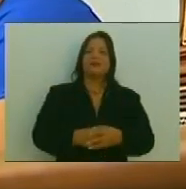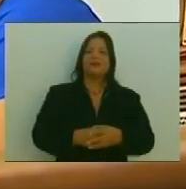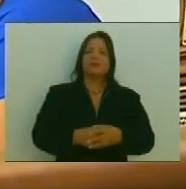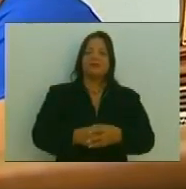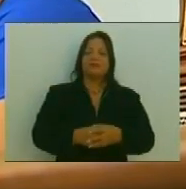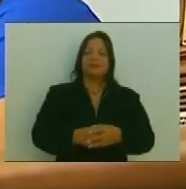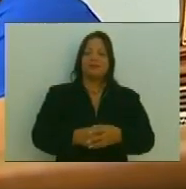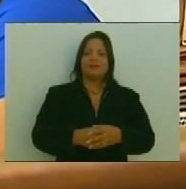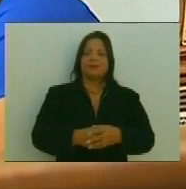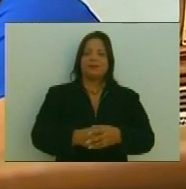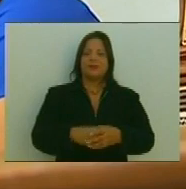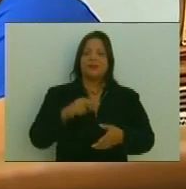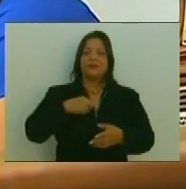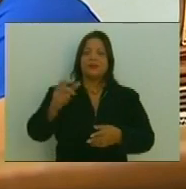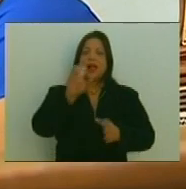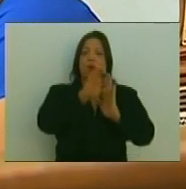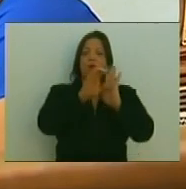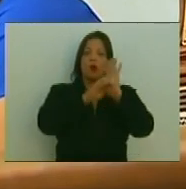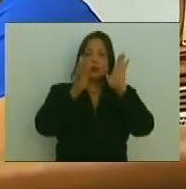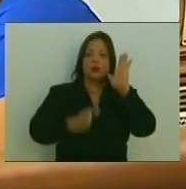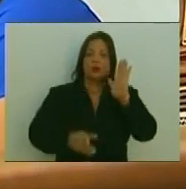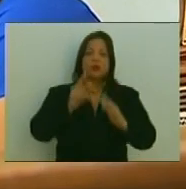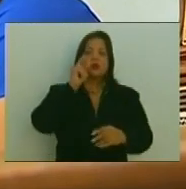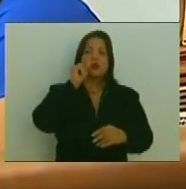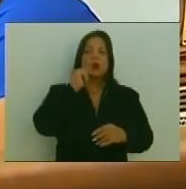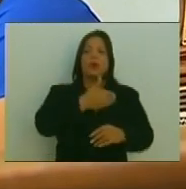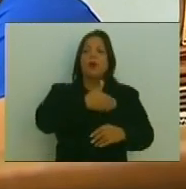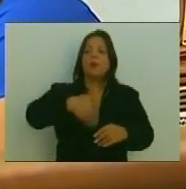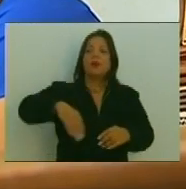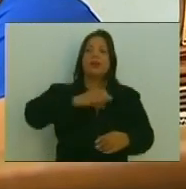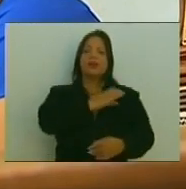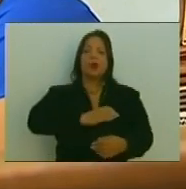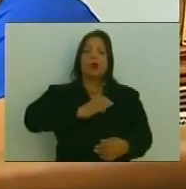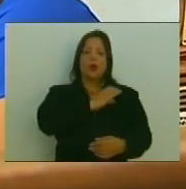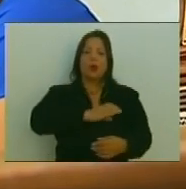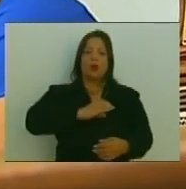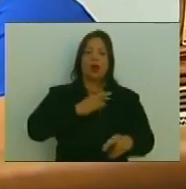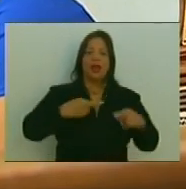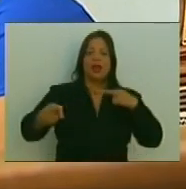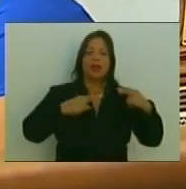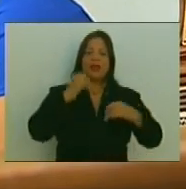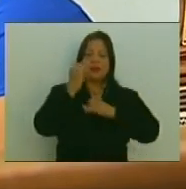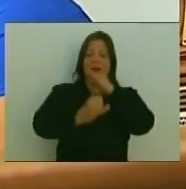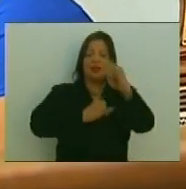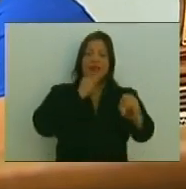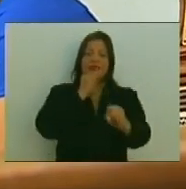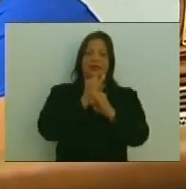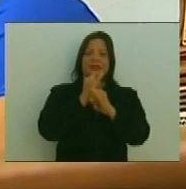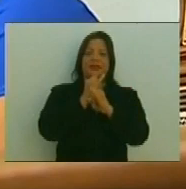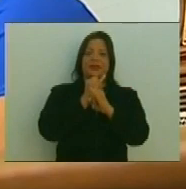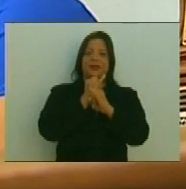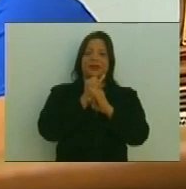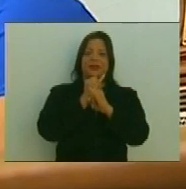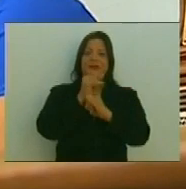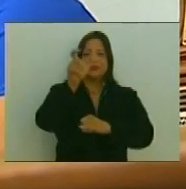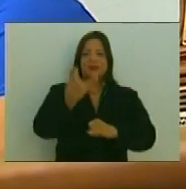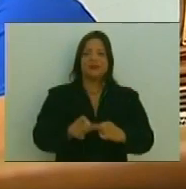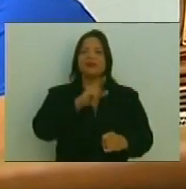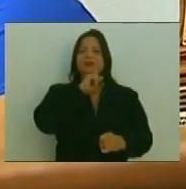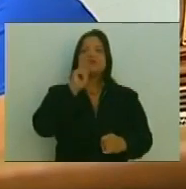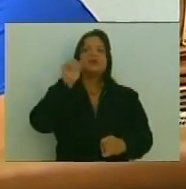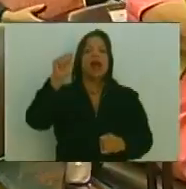de oradores al constituyente y presidente de la Comisión de Relaciones Internacionales, Adán